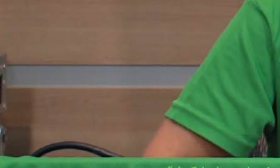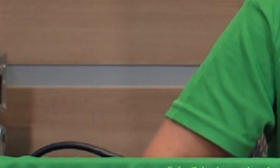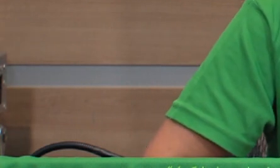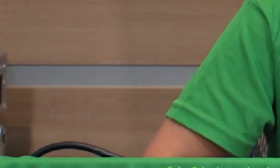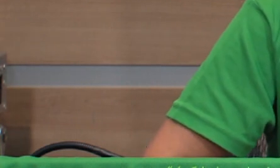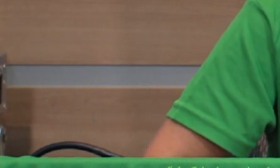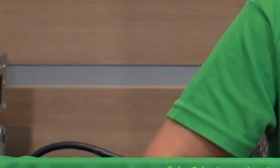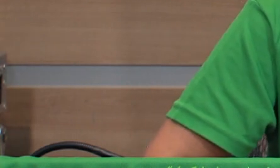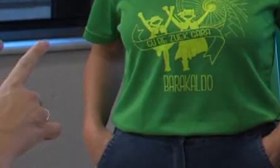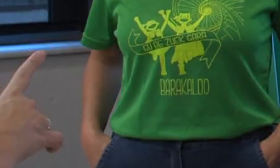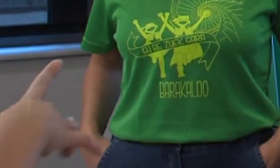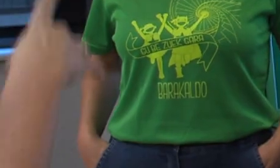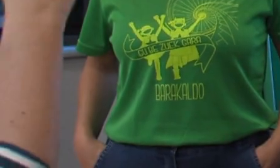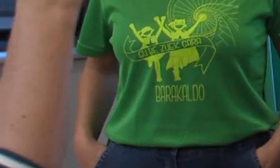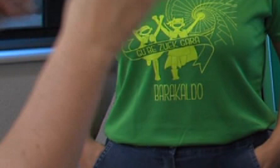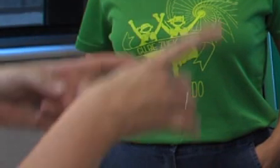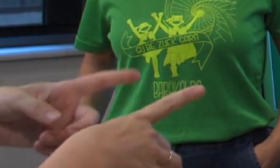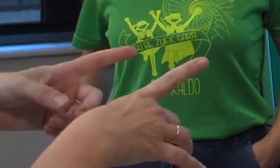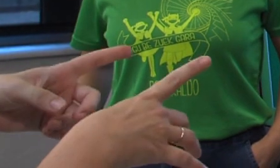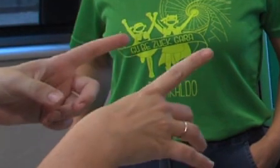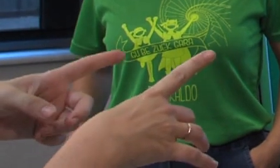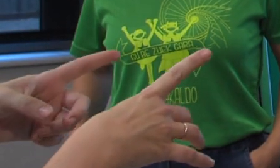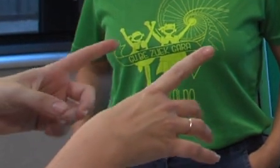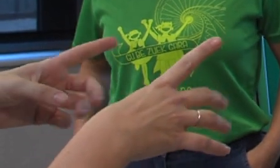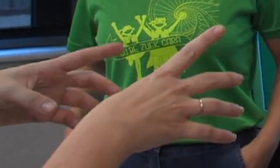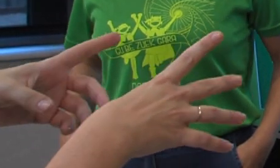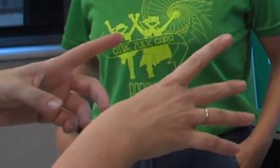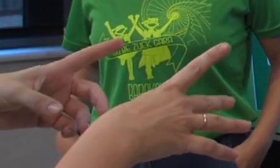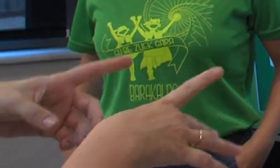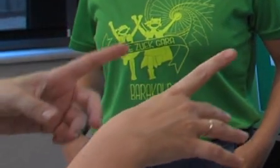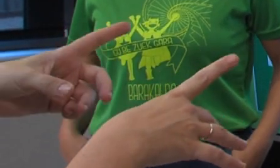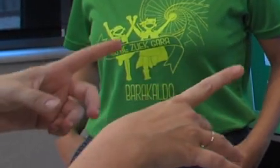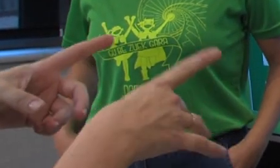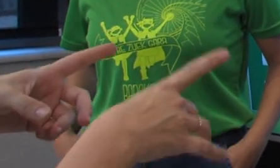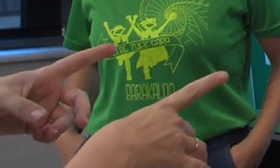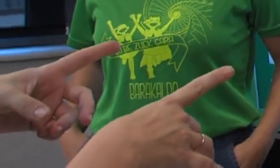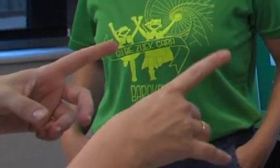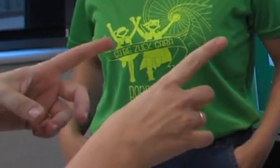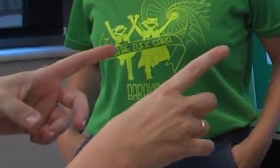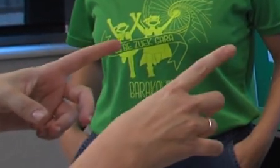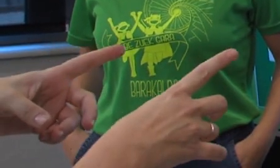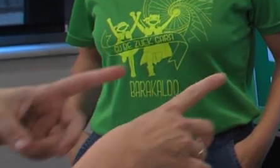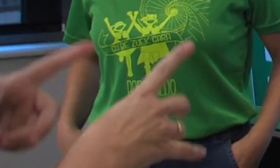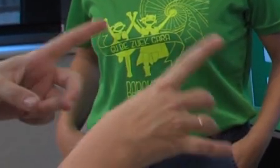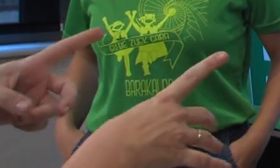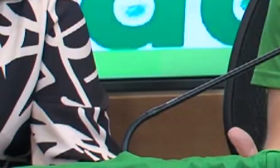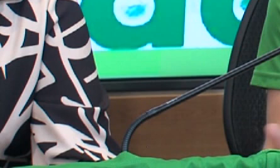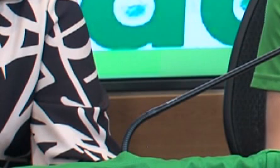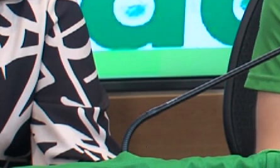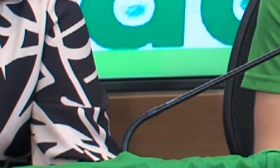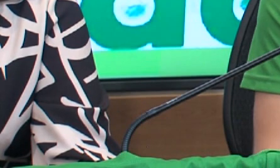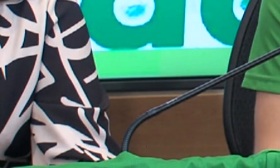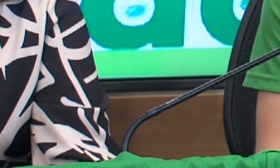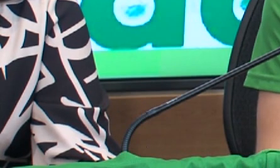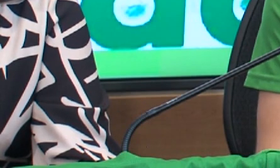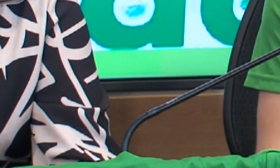estado en esta presentación, desde luego son una gran lección de vida. Yo creo que en la vida uno se encuentra con personas de las que aprende muchísimo y sin duda las familias del